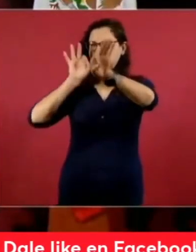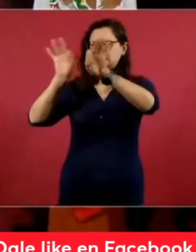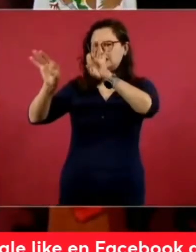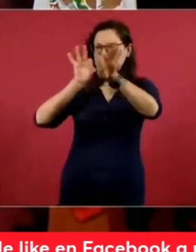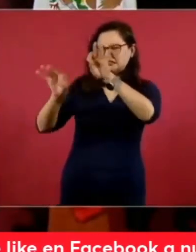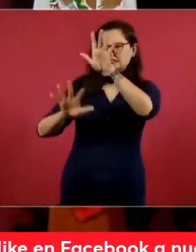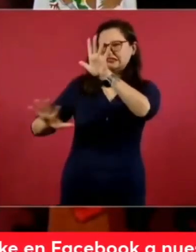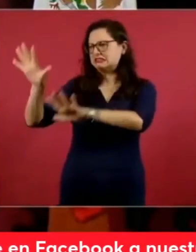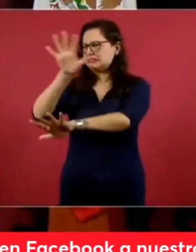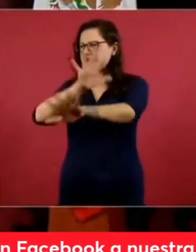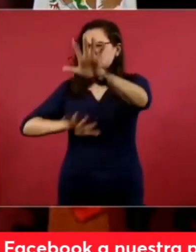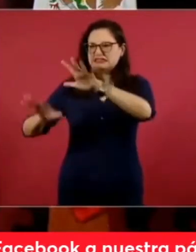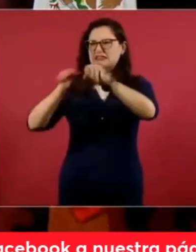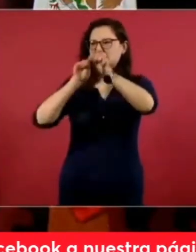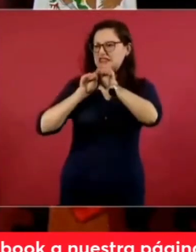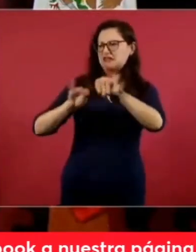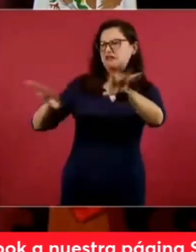1%